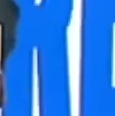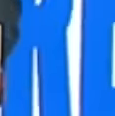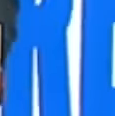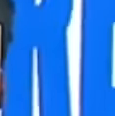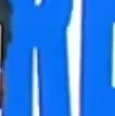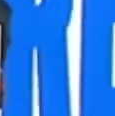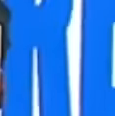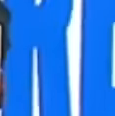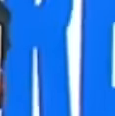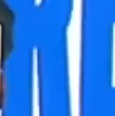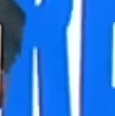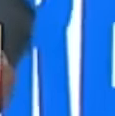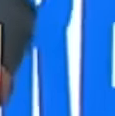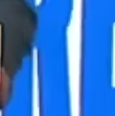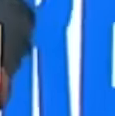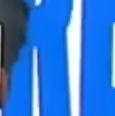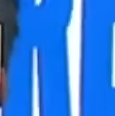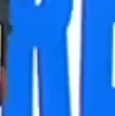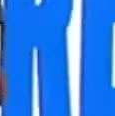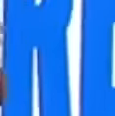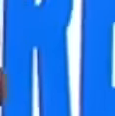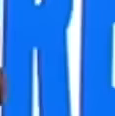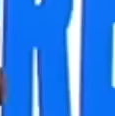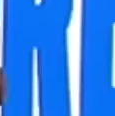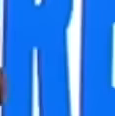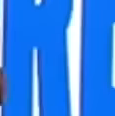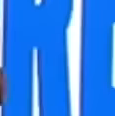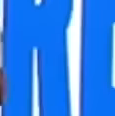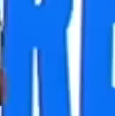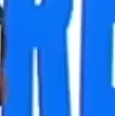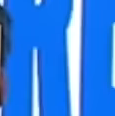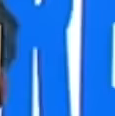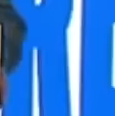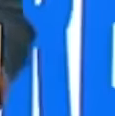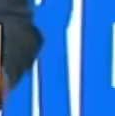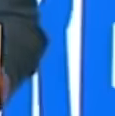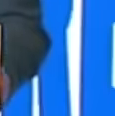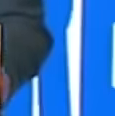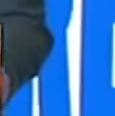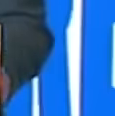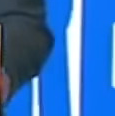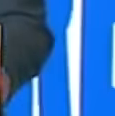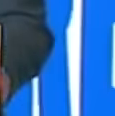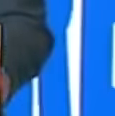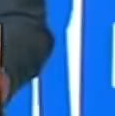lo publicó Ricardo Hausmann y Ricardo Hausmann es un académico. Ah, Gabriela, ¿qué va a ser académico eso?